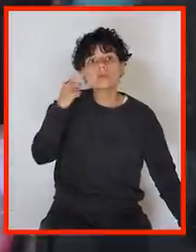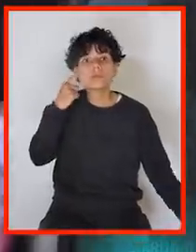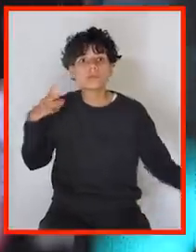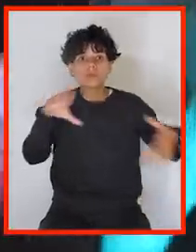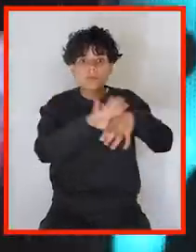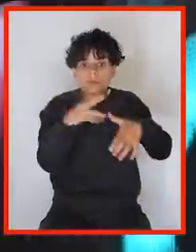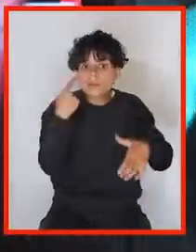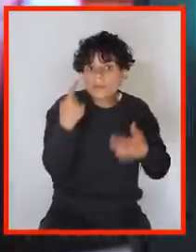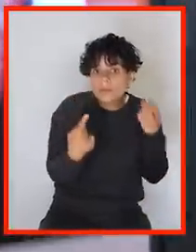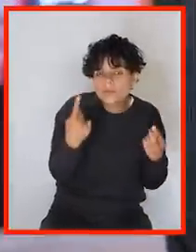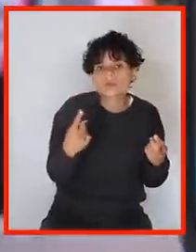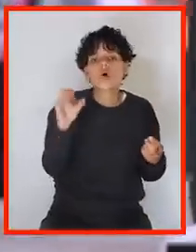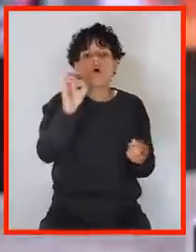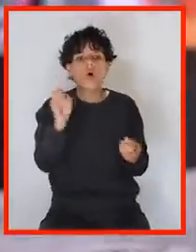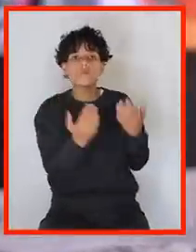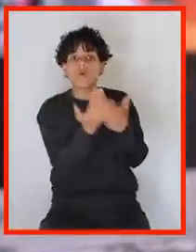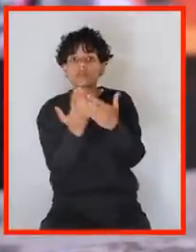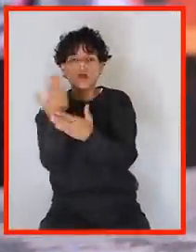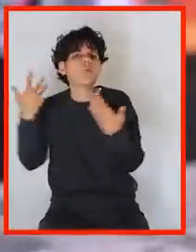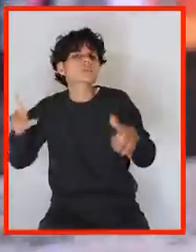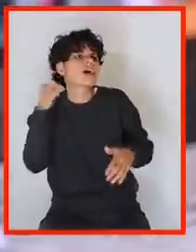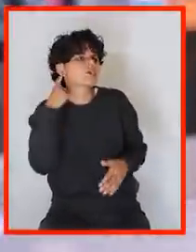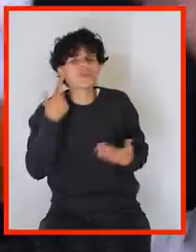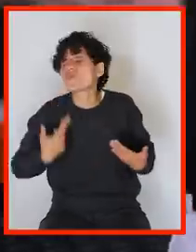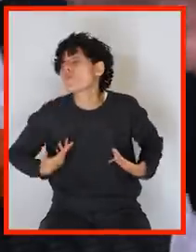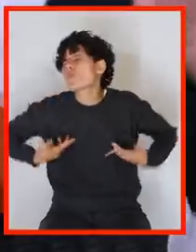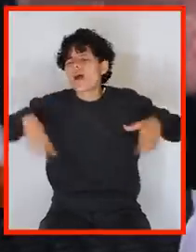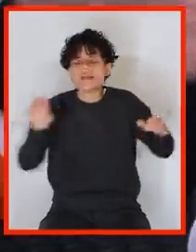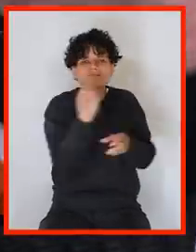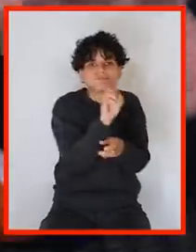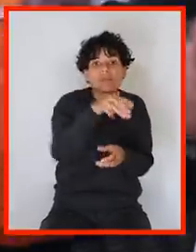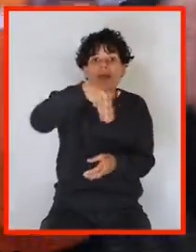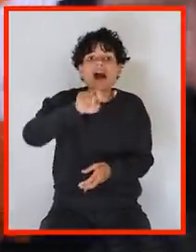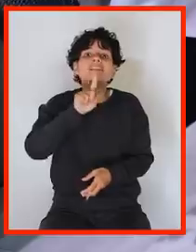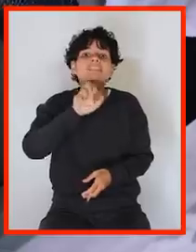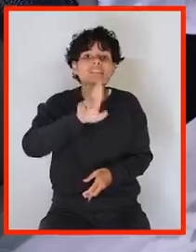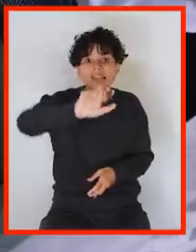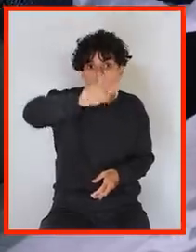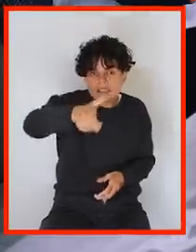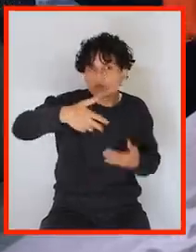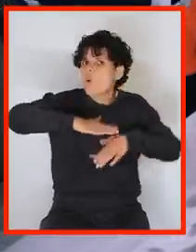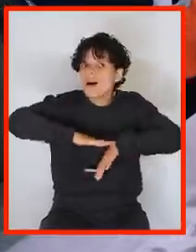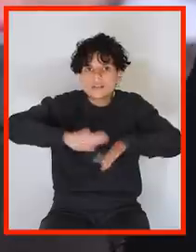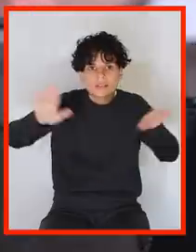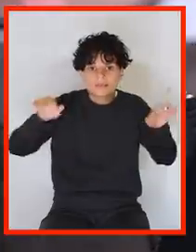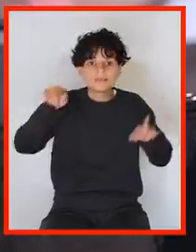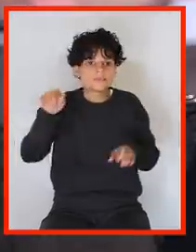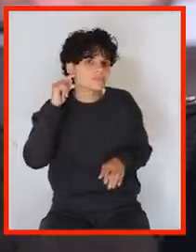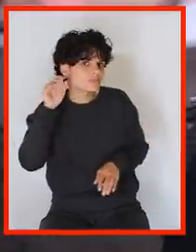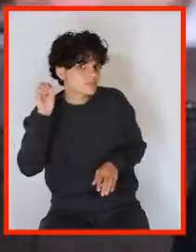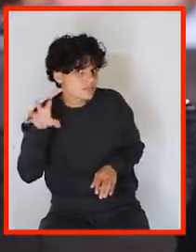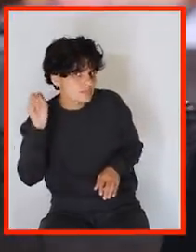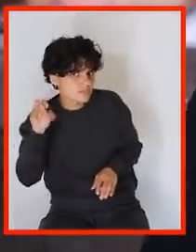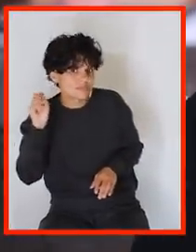o etiquetan a cualquier artista que ha pasado por la junta y lo están escuchando en cualquier equipo Master D, en un parlante, lo que quiera, y etiquetan